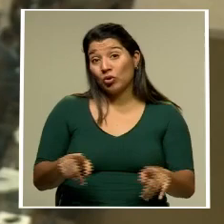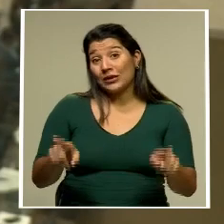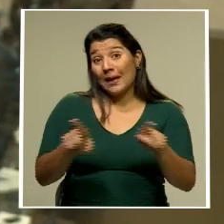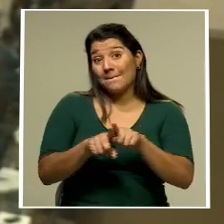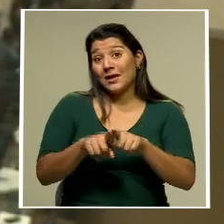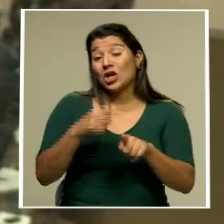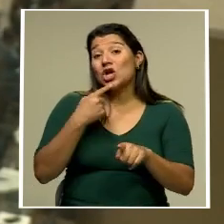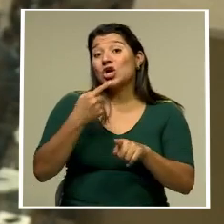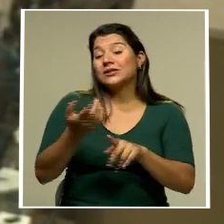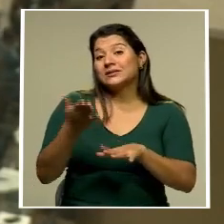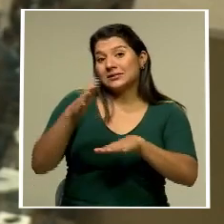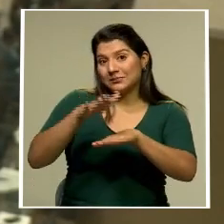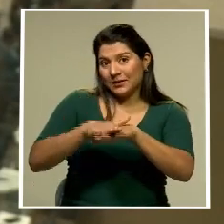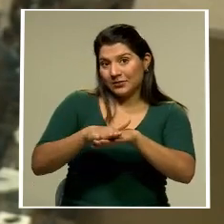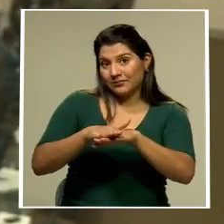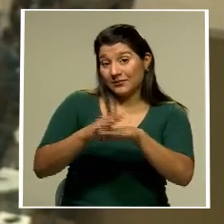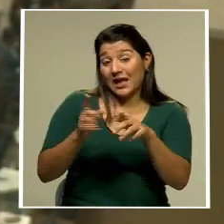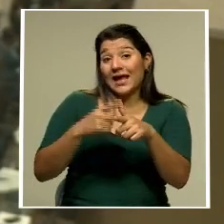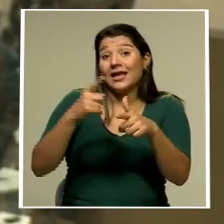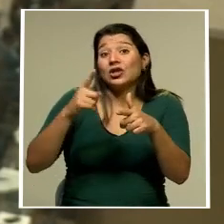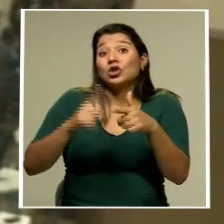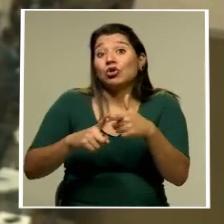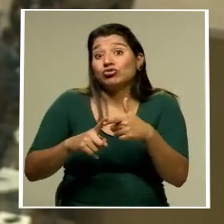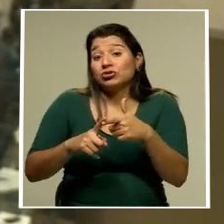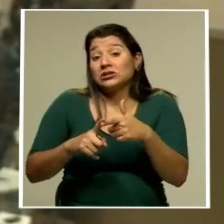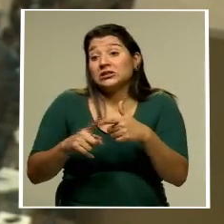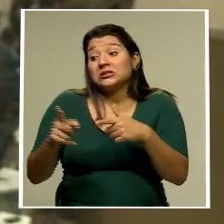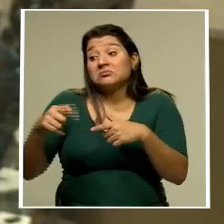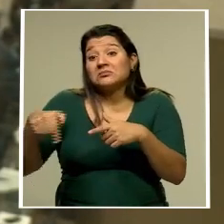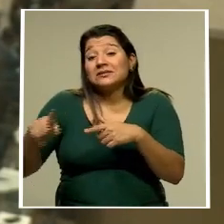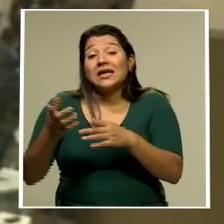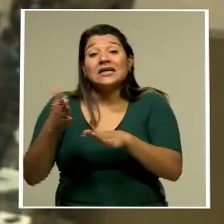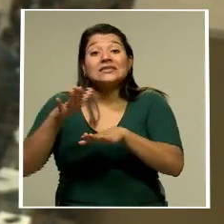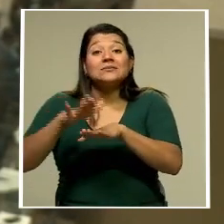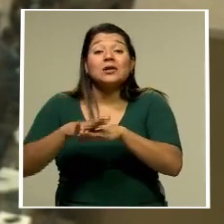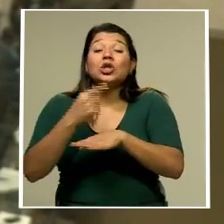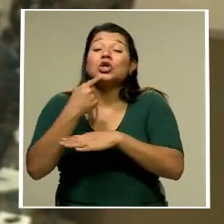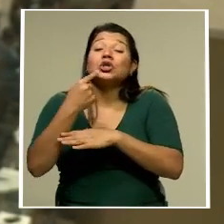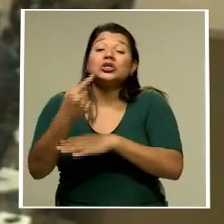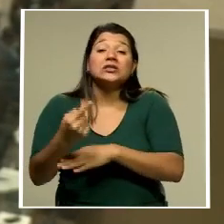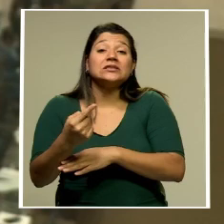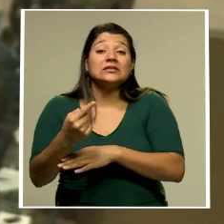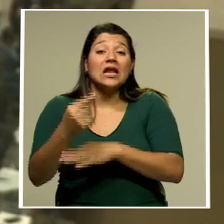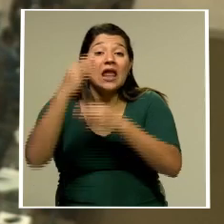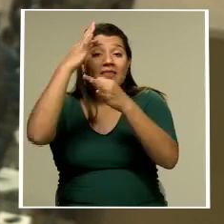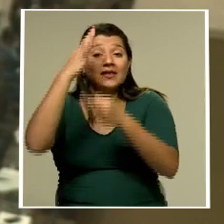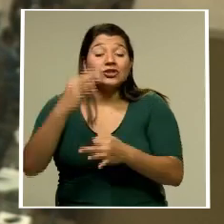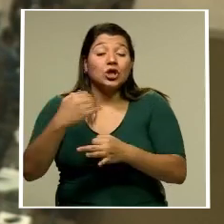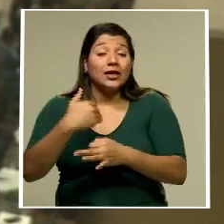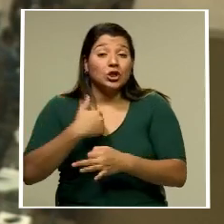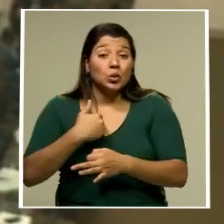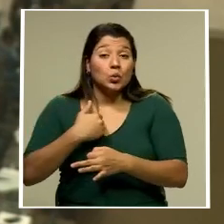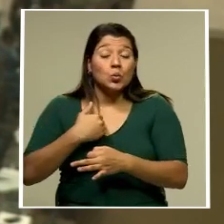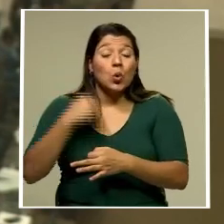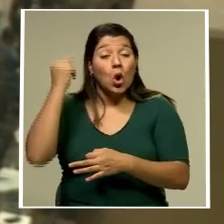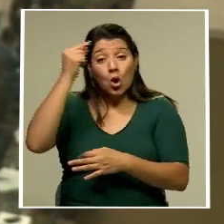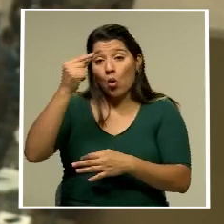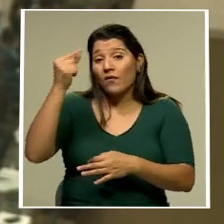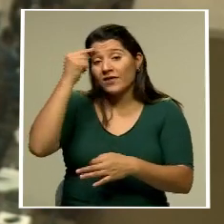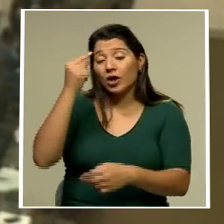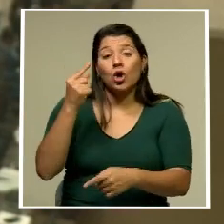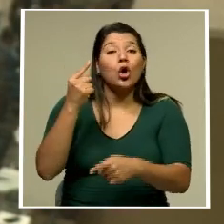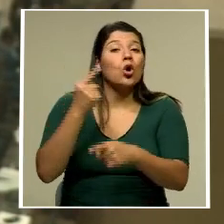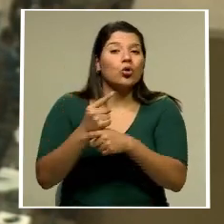quienes podrían entonces estar ratificando lo que dice pues el Partido de Acción Ciudadana, el Partido de Gobierno,